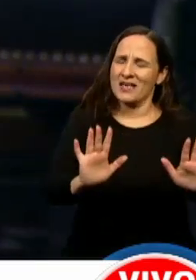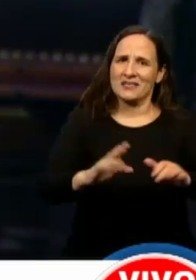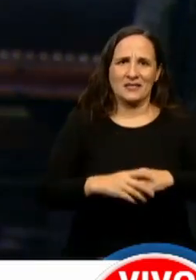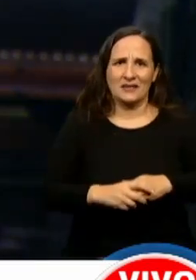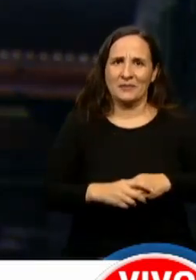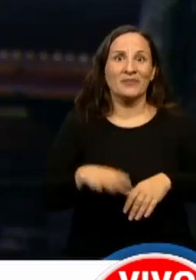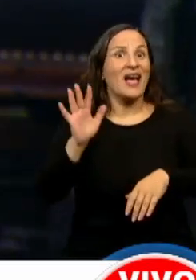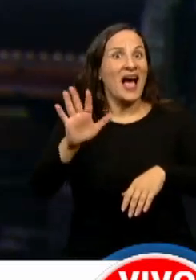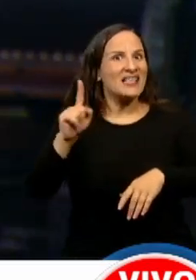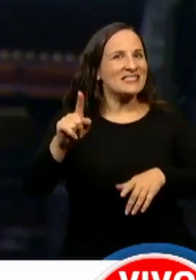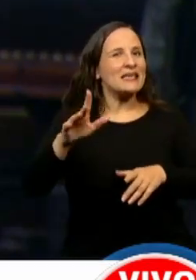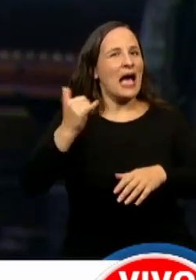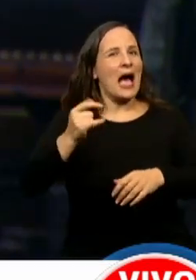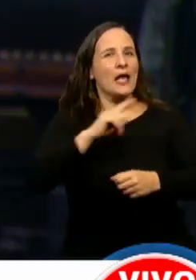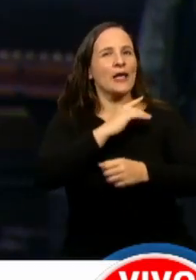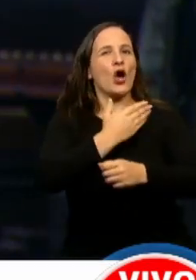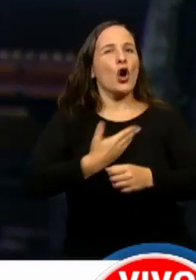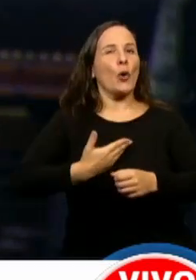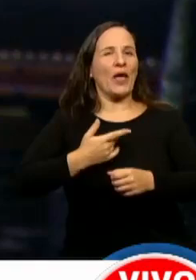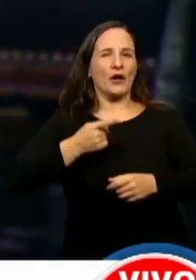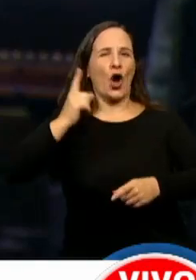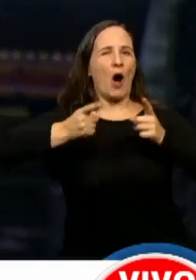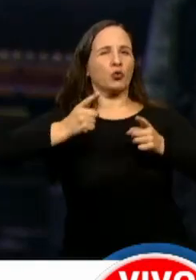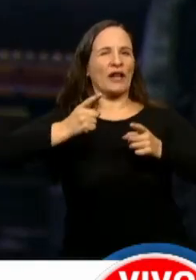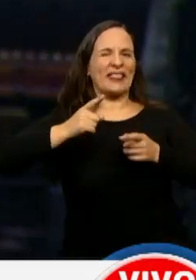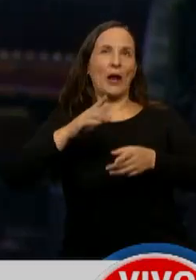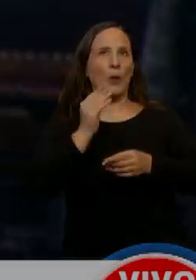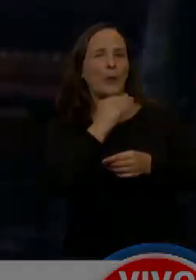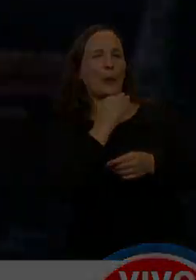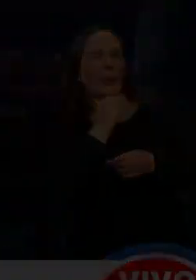eso es propio de los autoritarismos con fachada democrática. Nada más, señor presidente. Gracias, diputada.